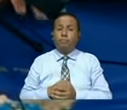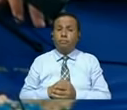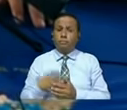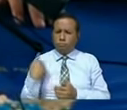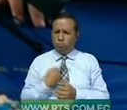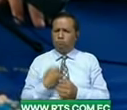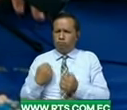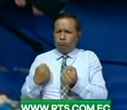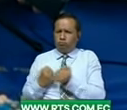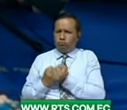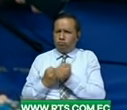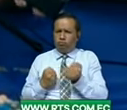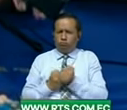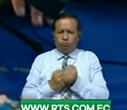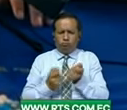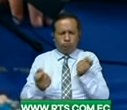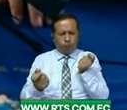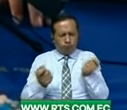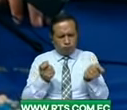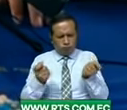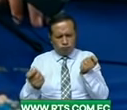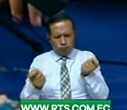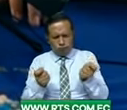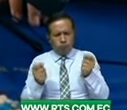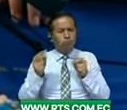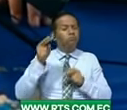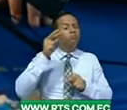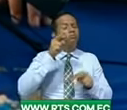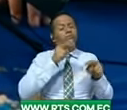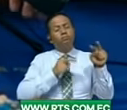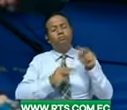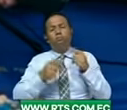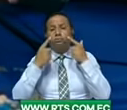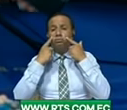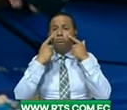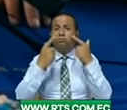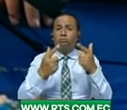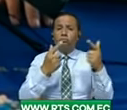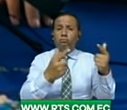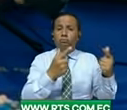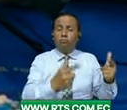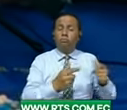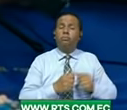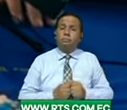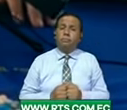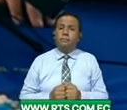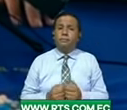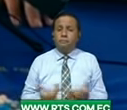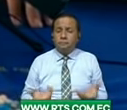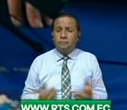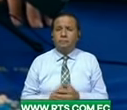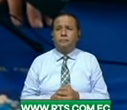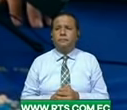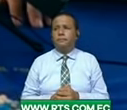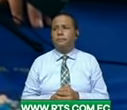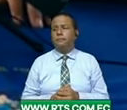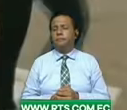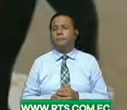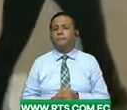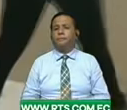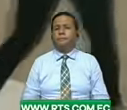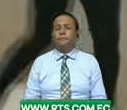los controles que tenemos en los integrados, tanto en Mera, Fátima, como en la vía a